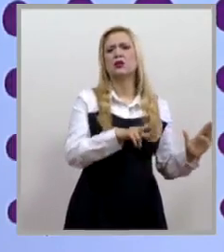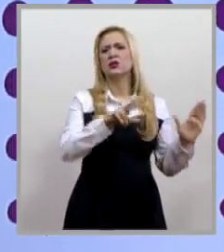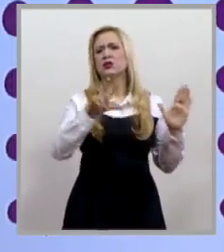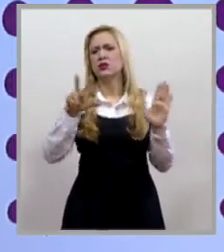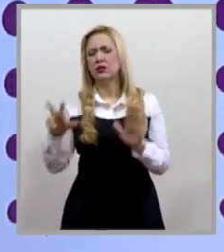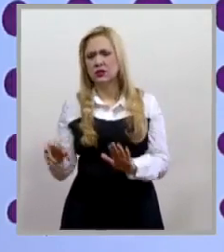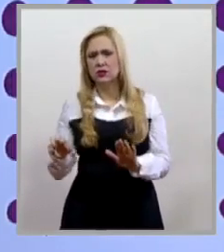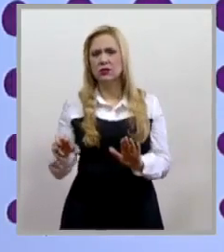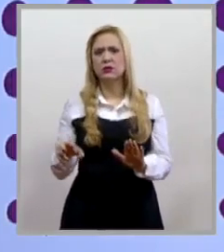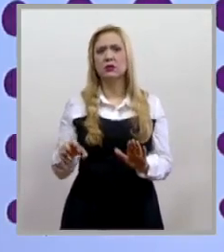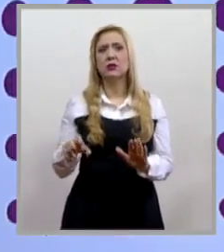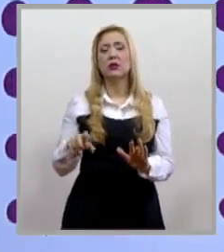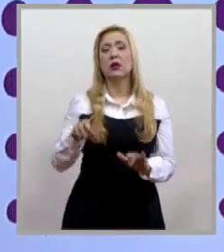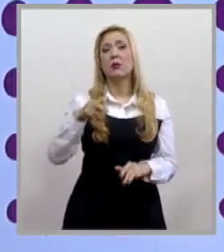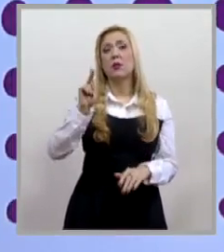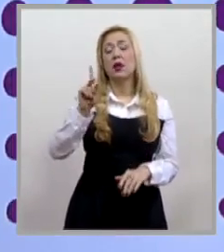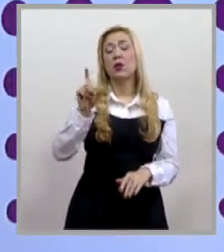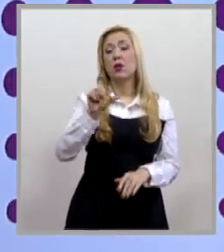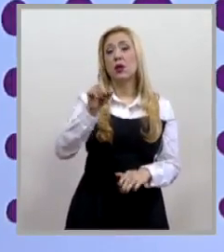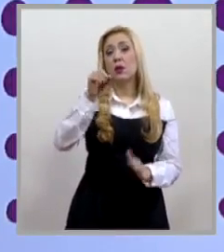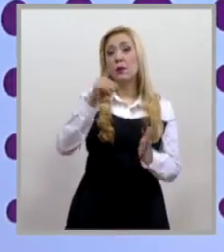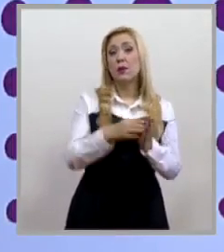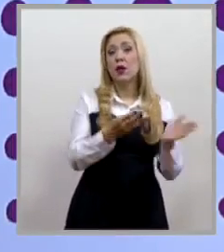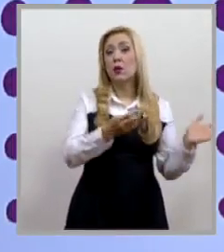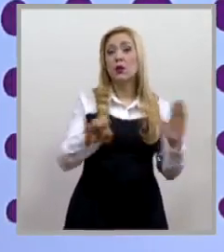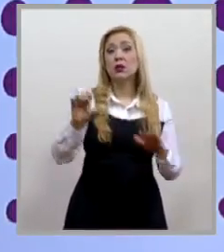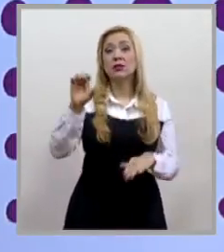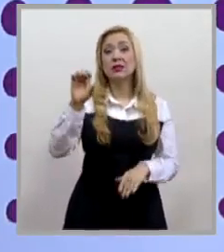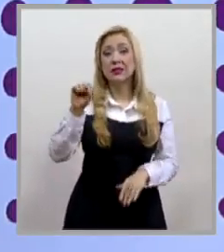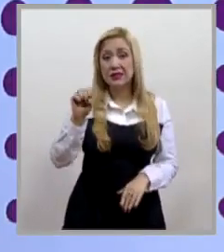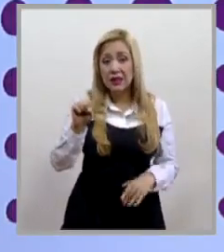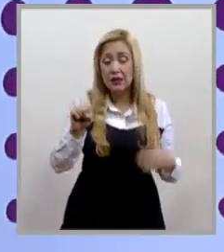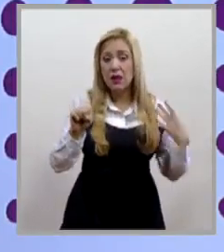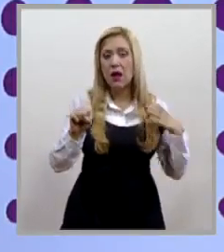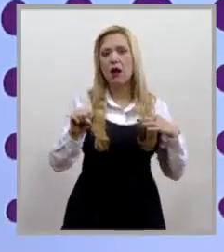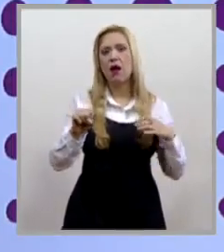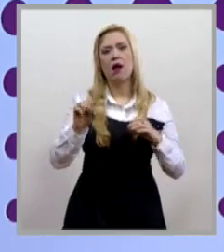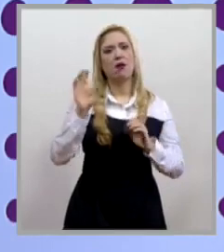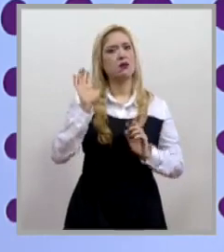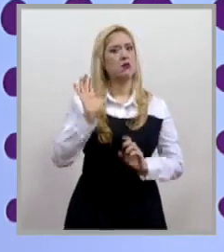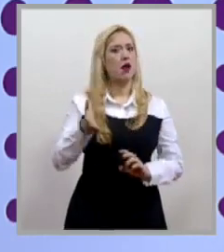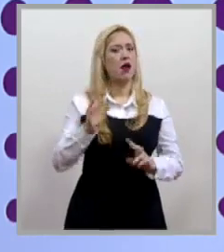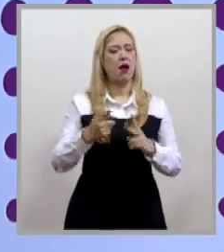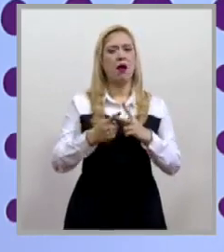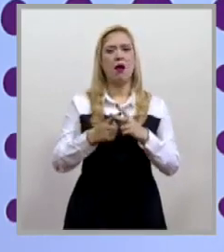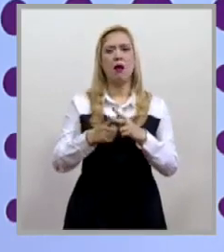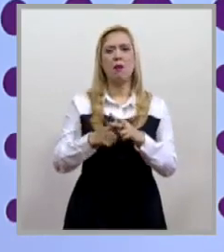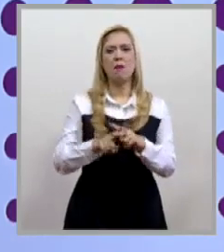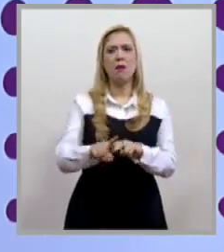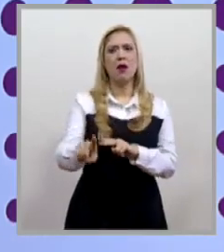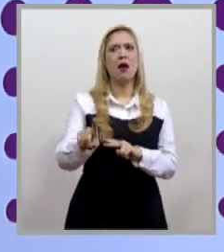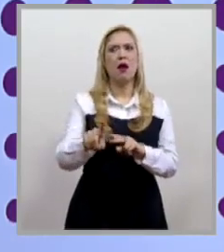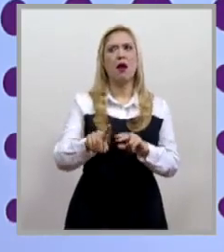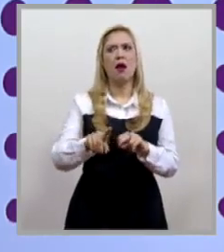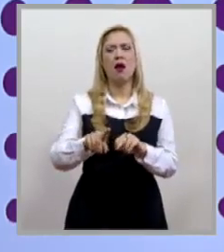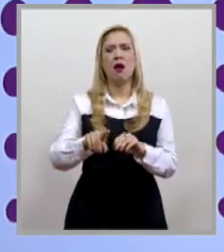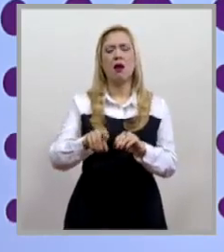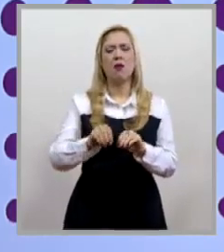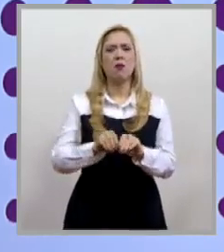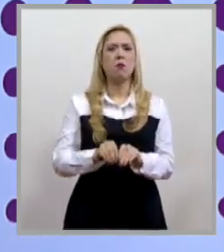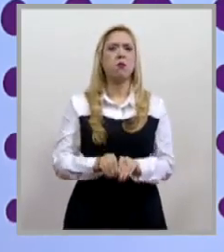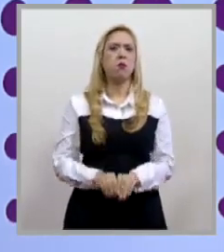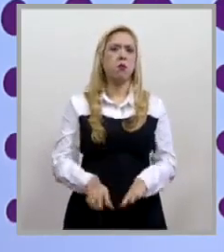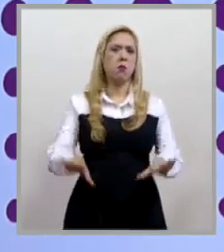de 1960 cuando empieza a cobrar ya em, su uso